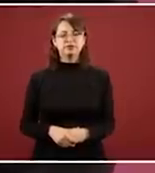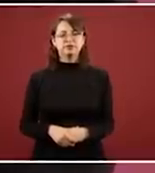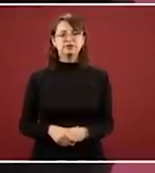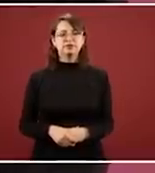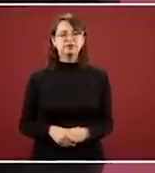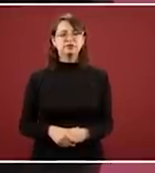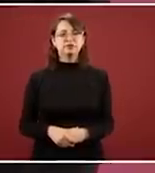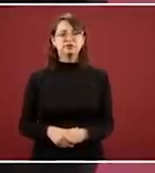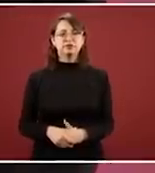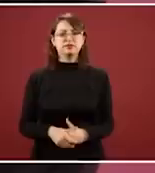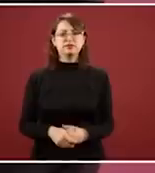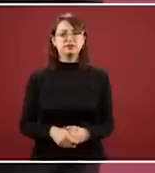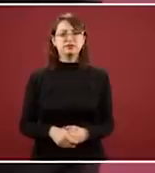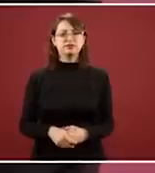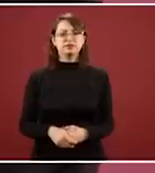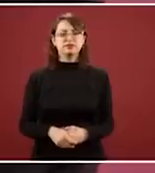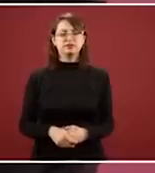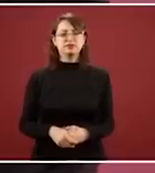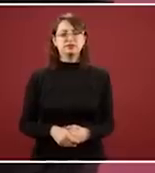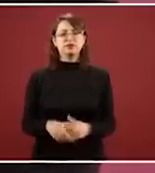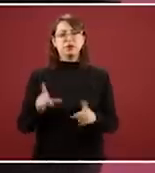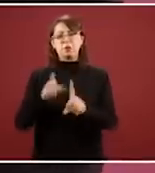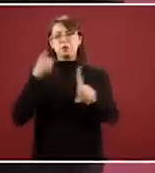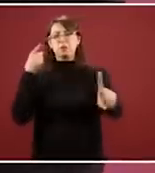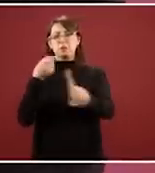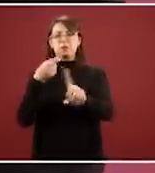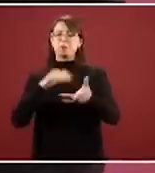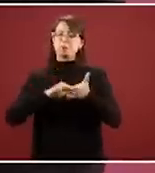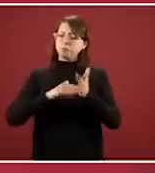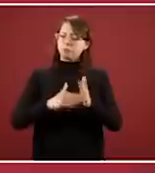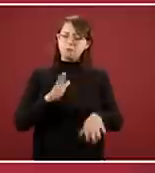es la estrategia principal.